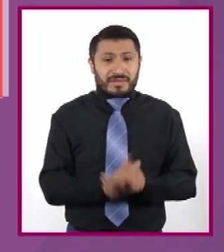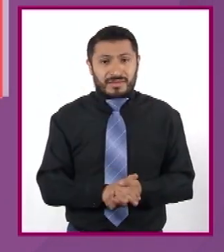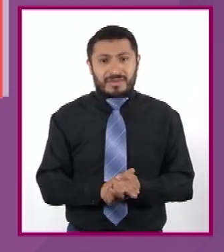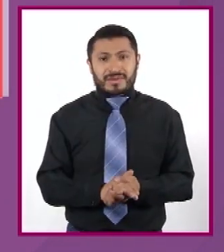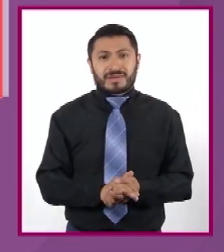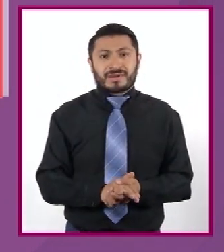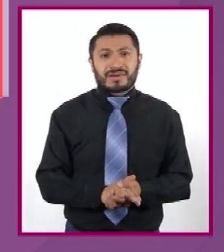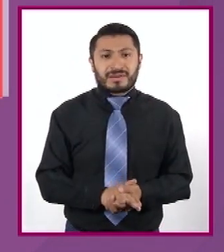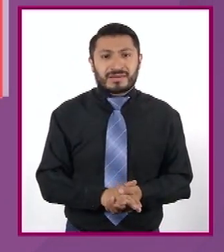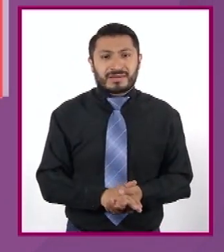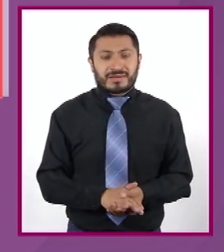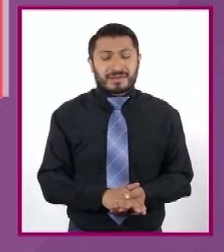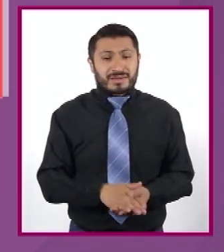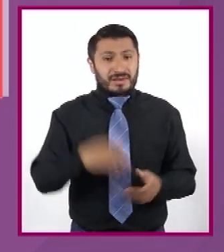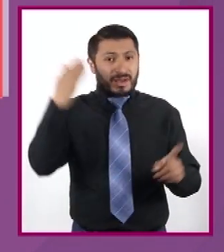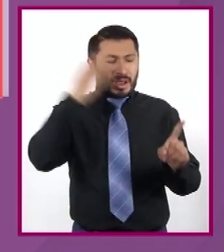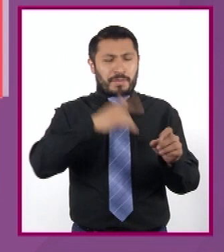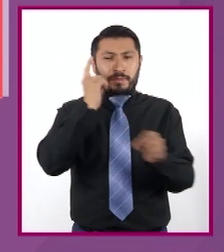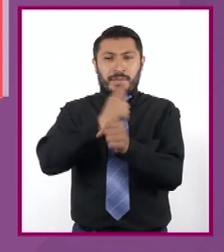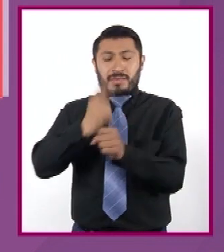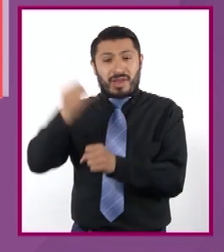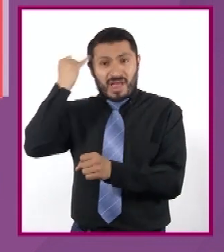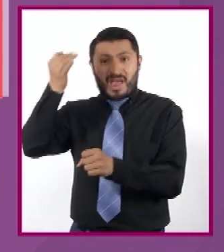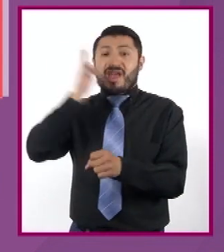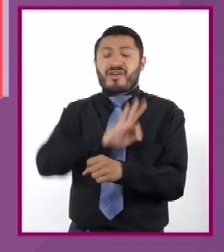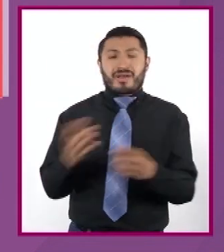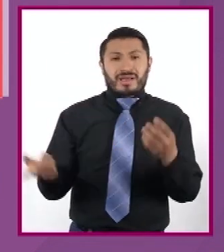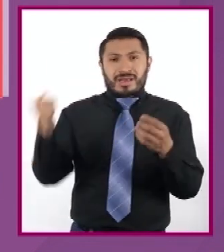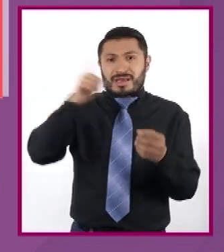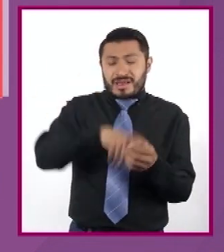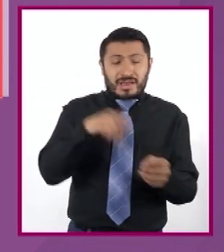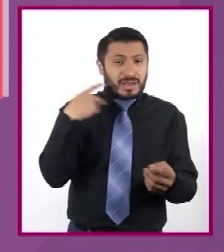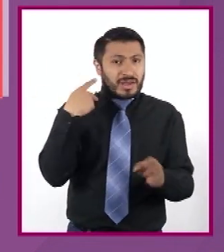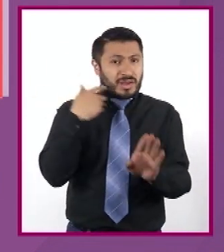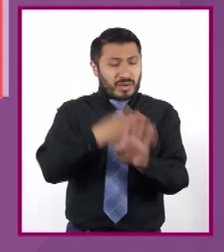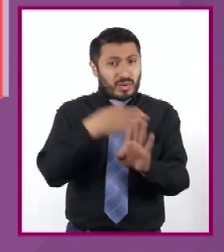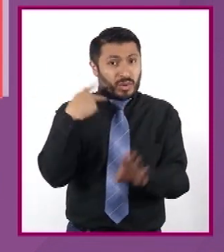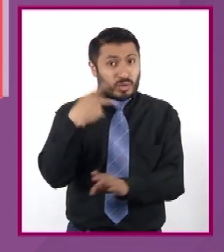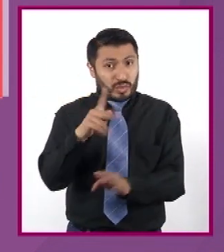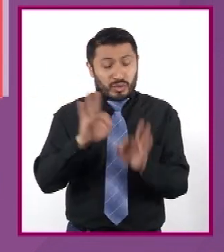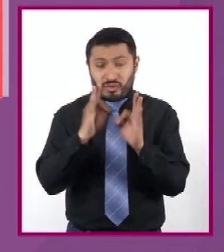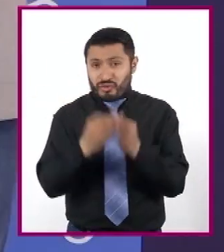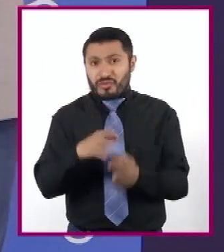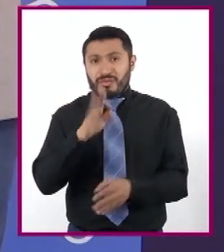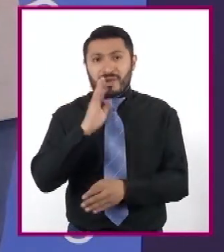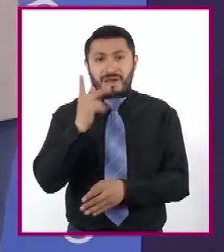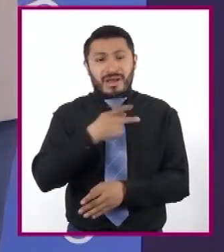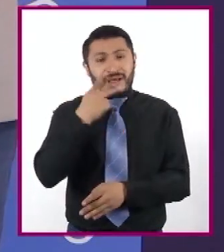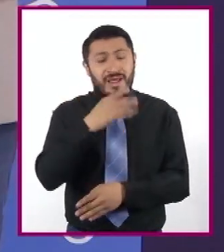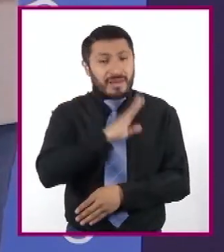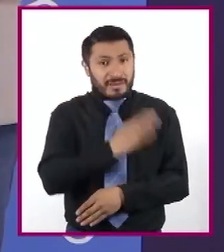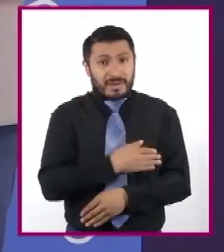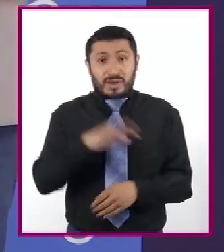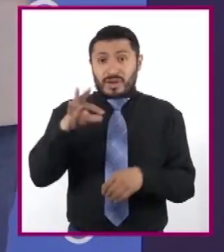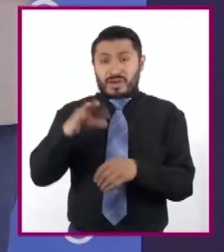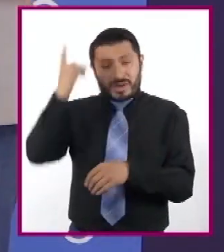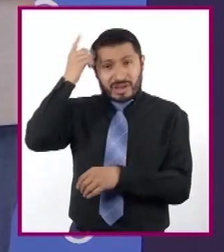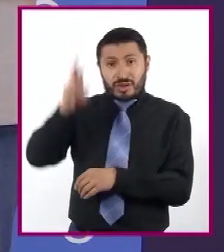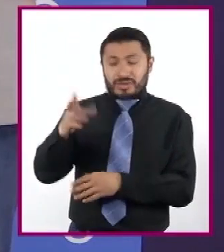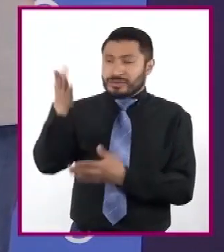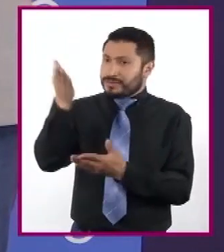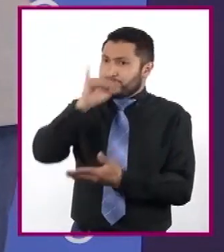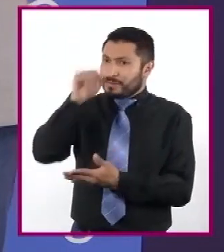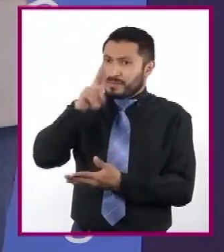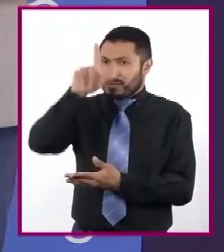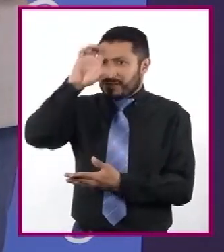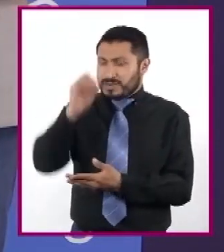de identificar prejuicios asociados a las maneras de hablar el español. Doctor Julio Serrano, una vez más,